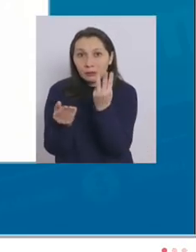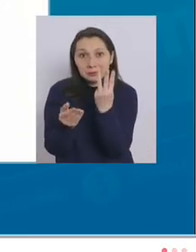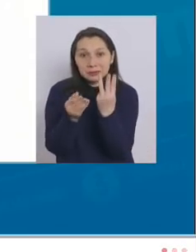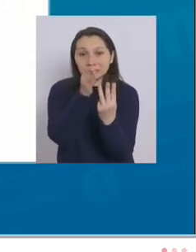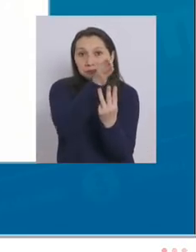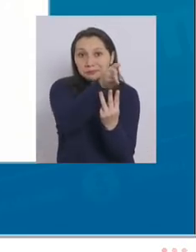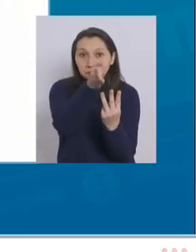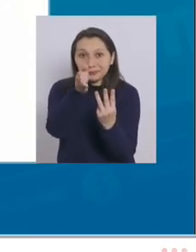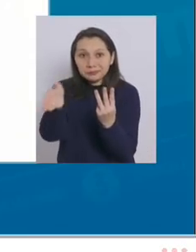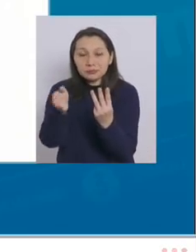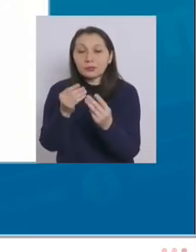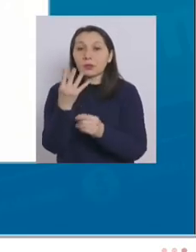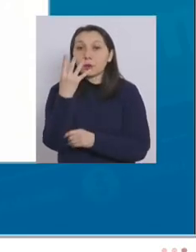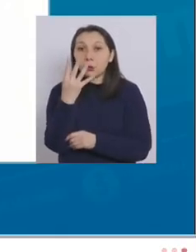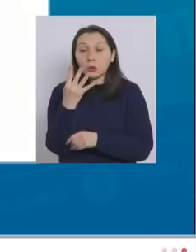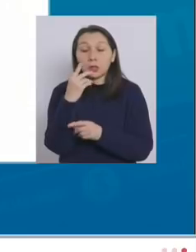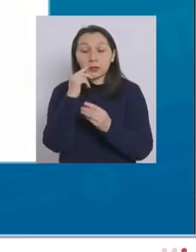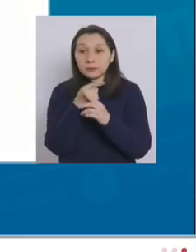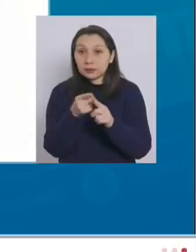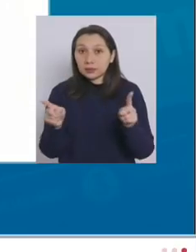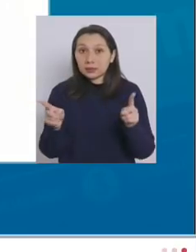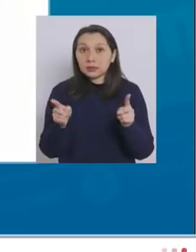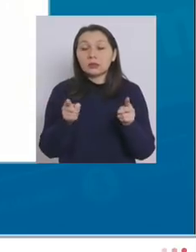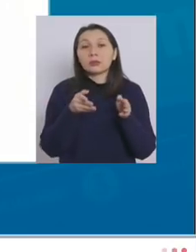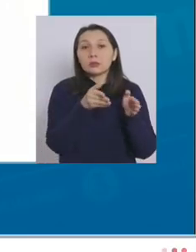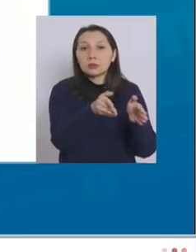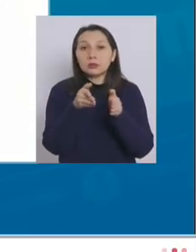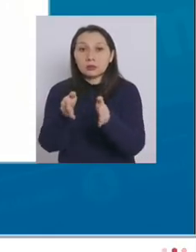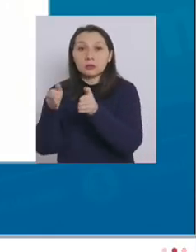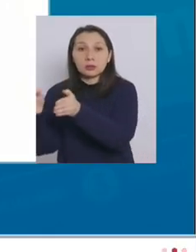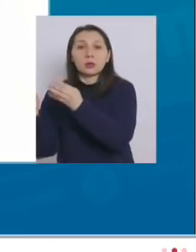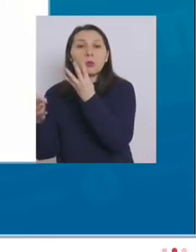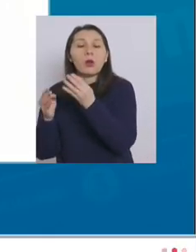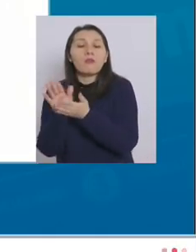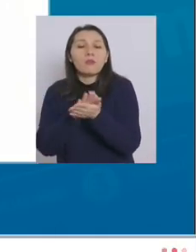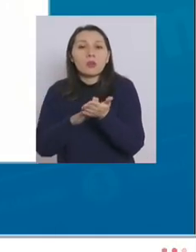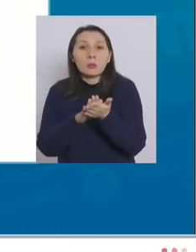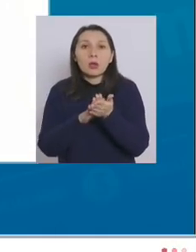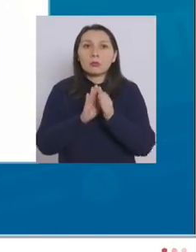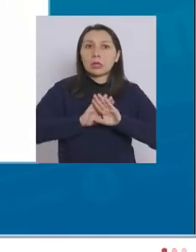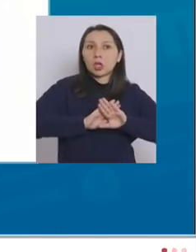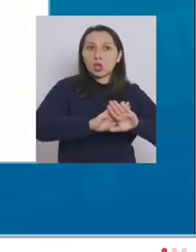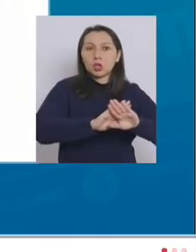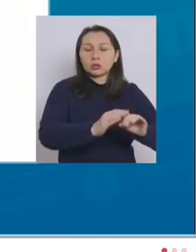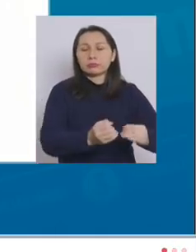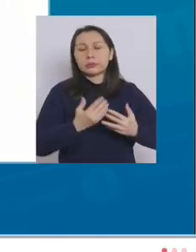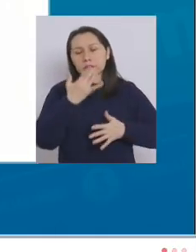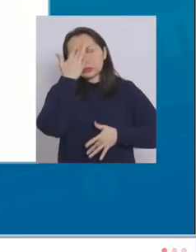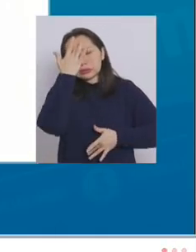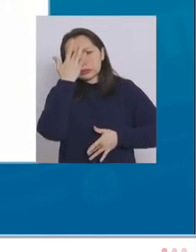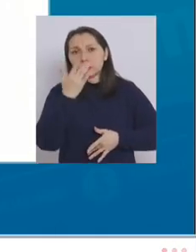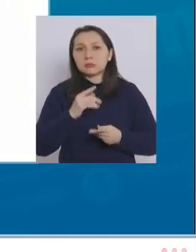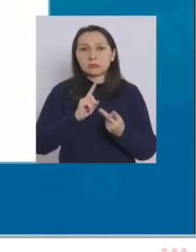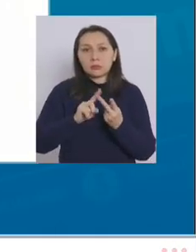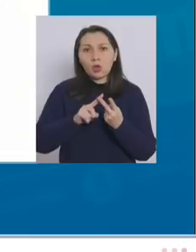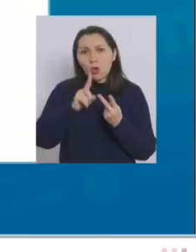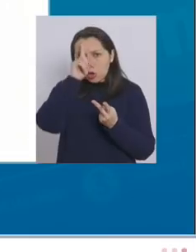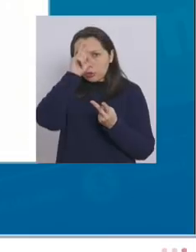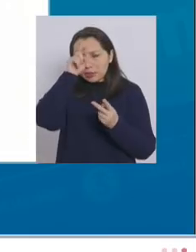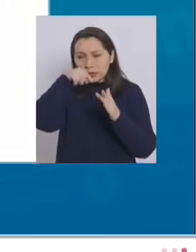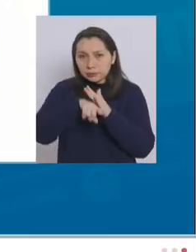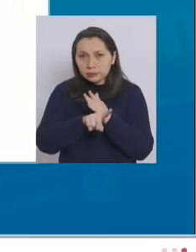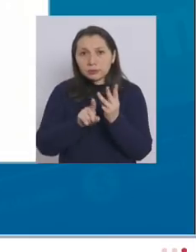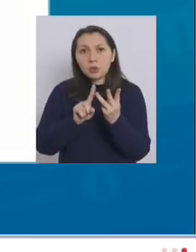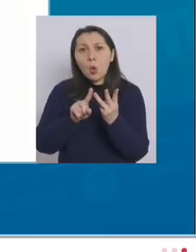va a estas personas con los 4 desenlaces que ustedes ya conocen, es decir, la efectividad para prevenir COVID sintomático, hospitalización,